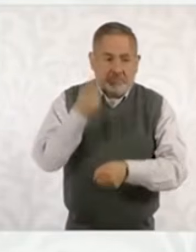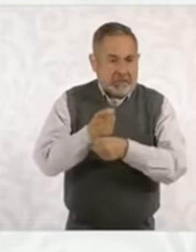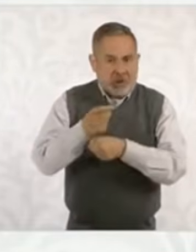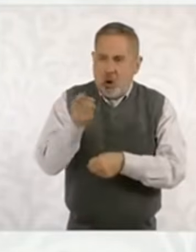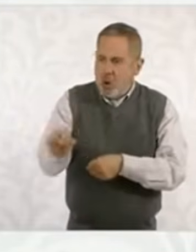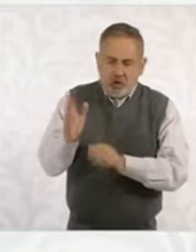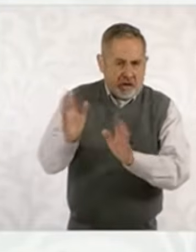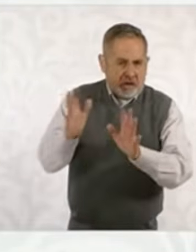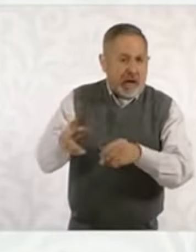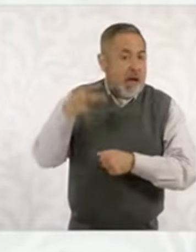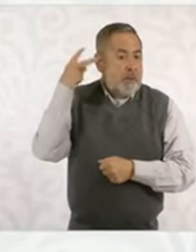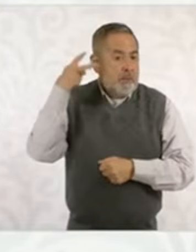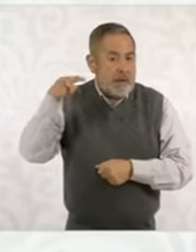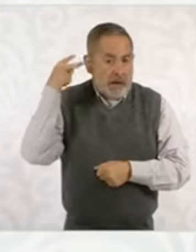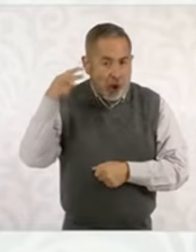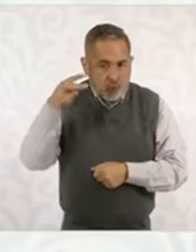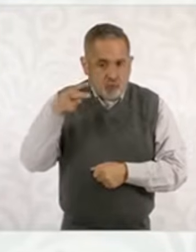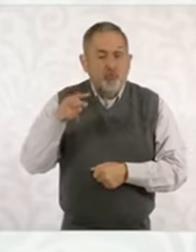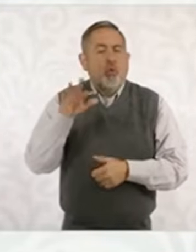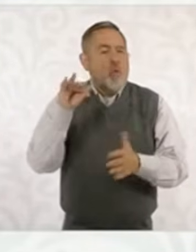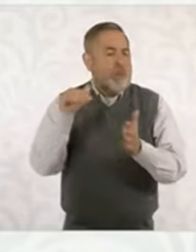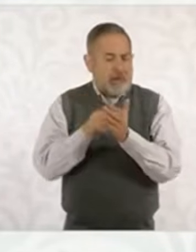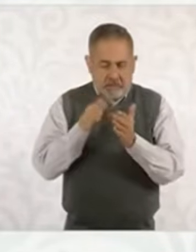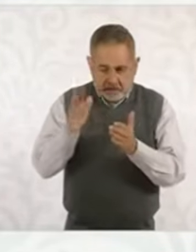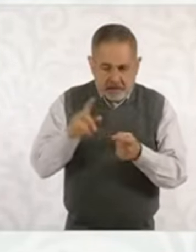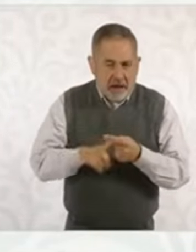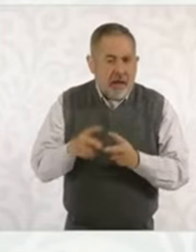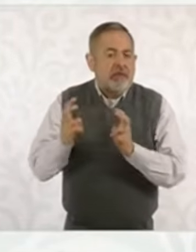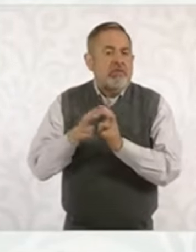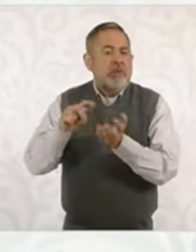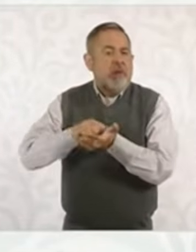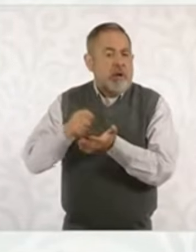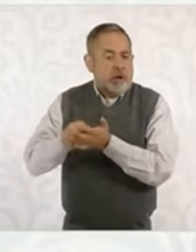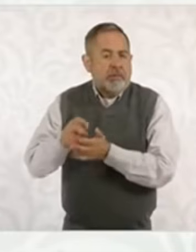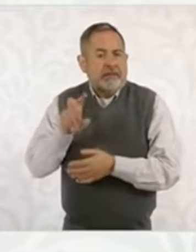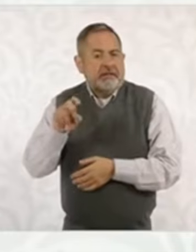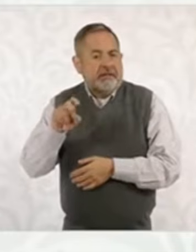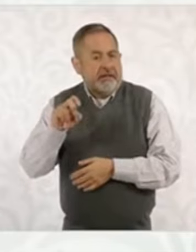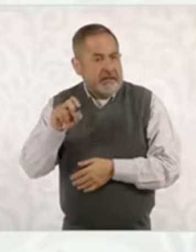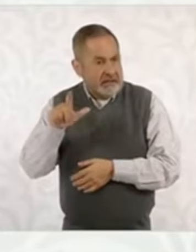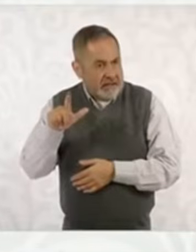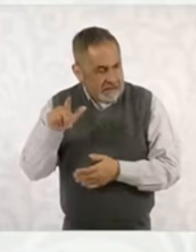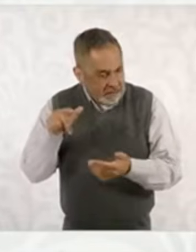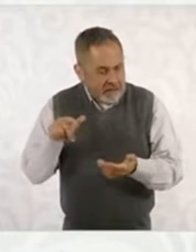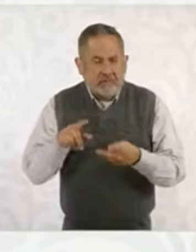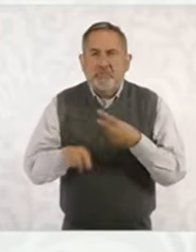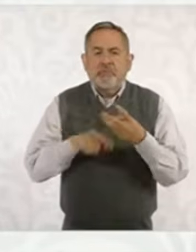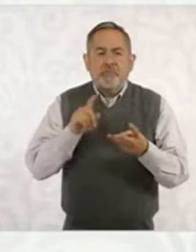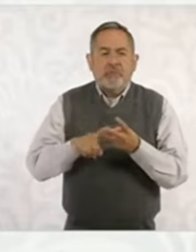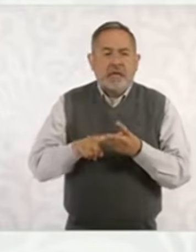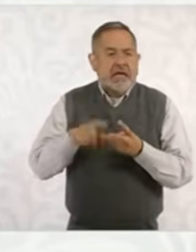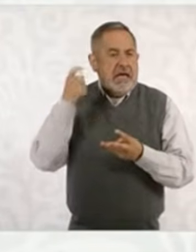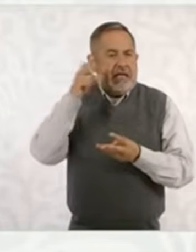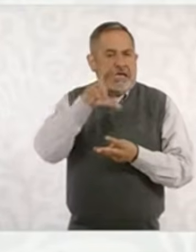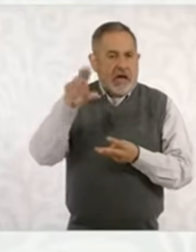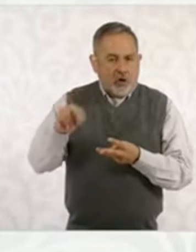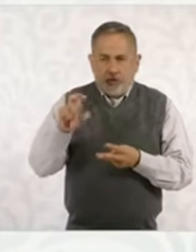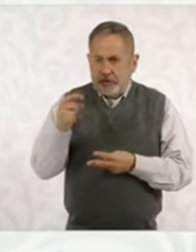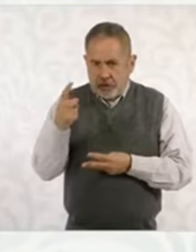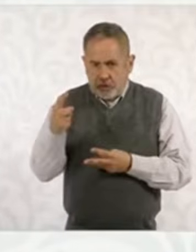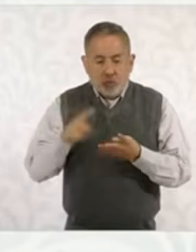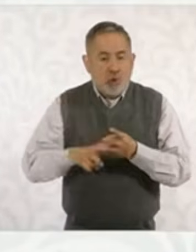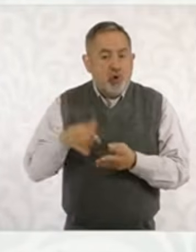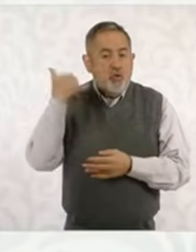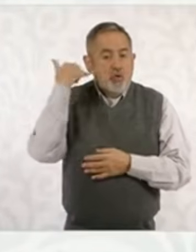Veracruz con 40,000, Tamaulipas con 37, Quintana Roo con 31,